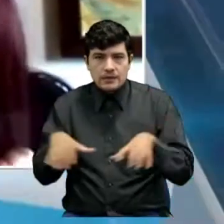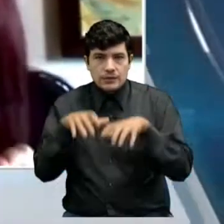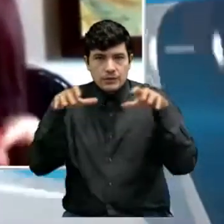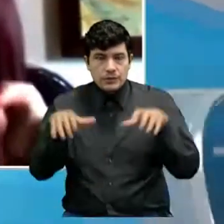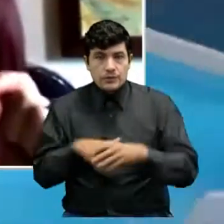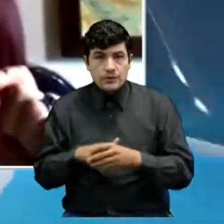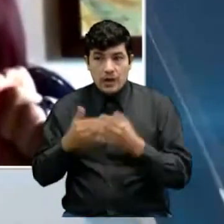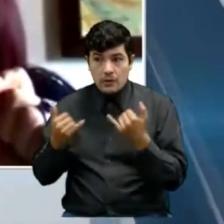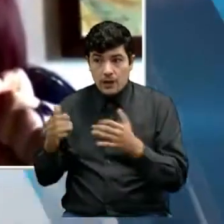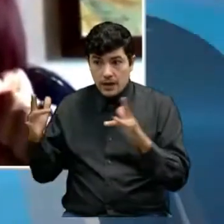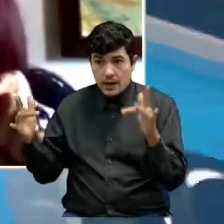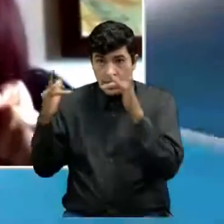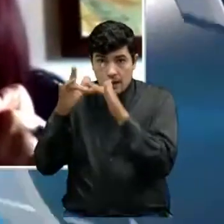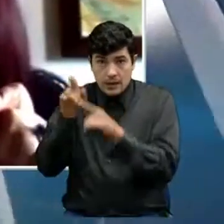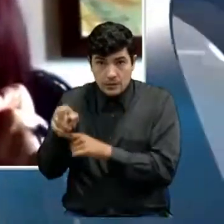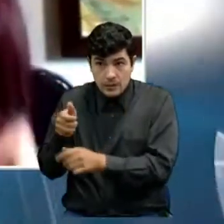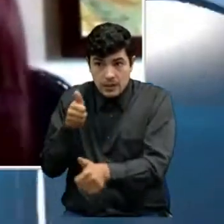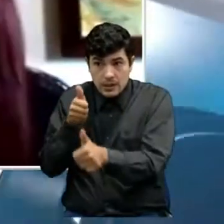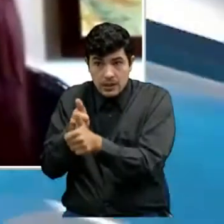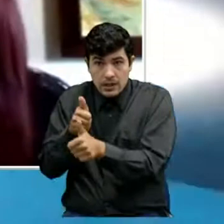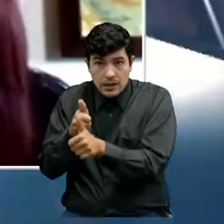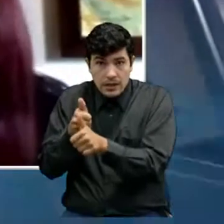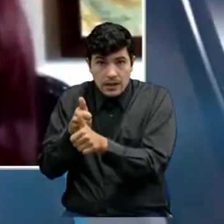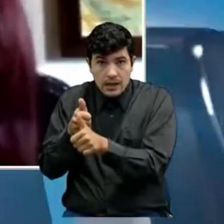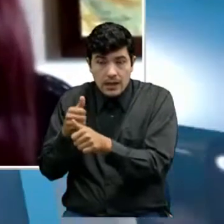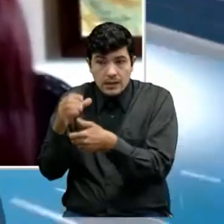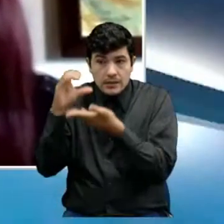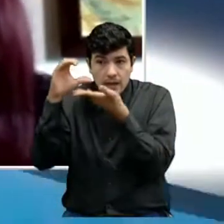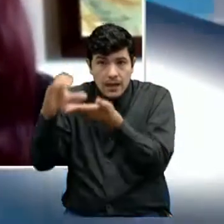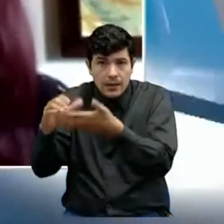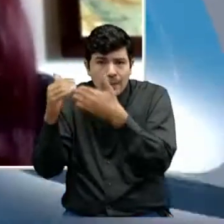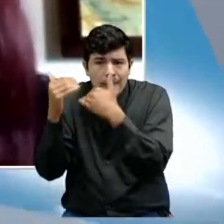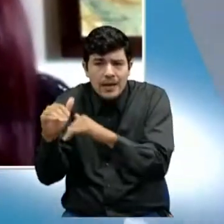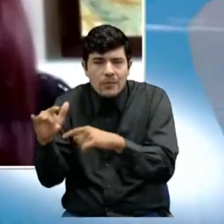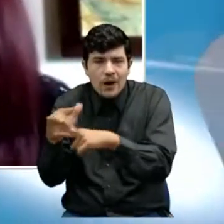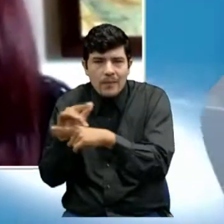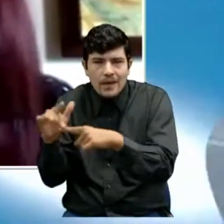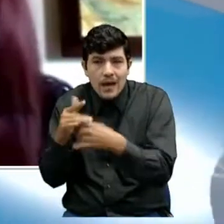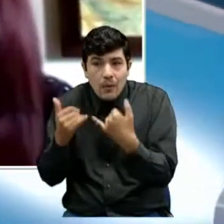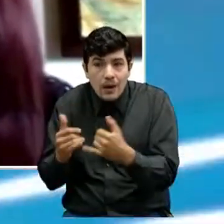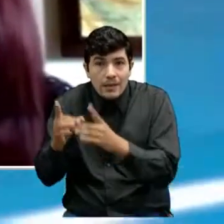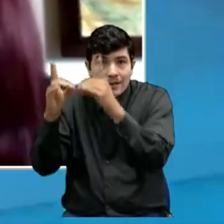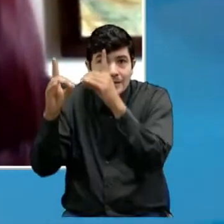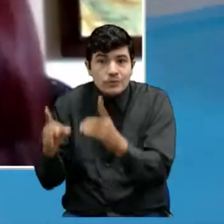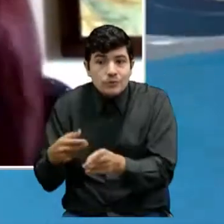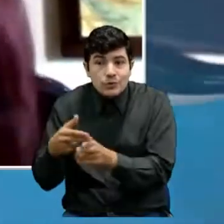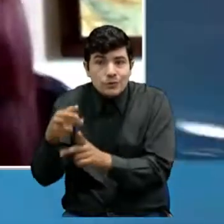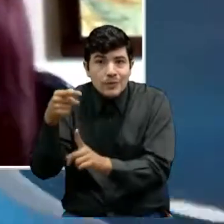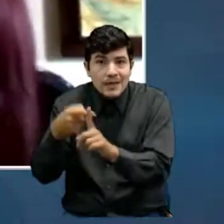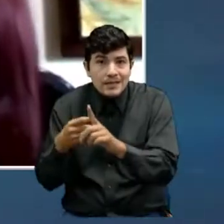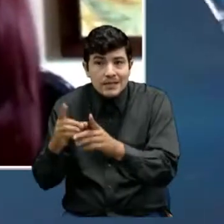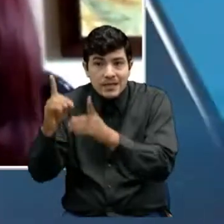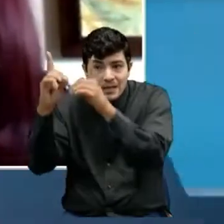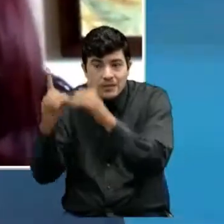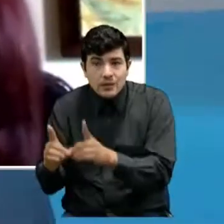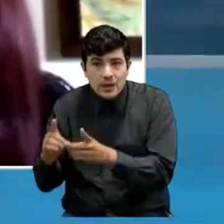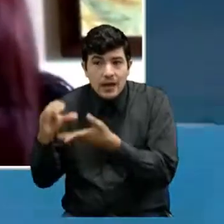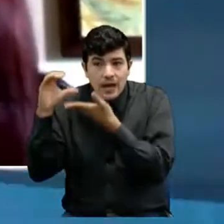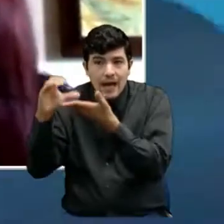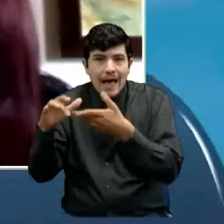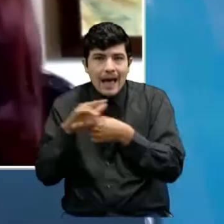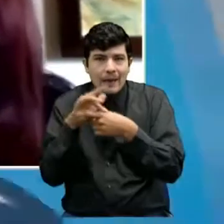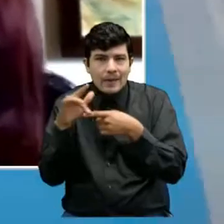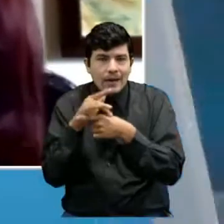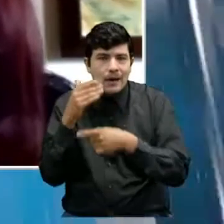El ajuste, el salario mínimo aplica, este que van a definir en este mes,